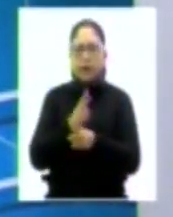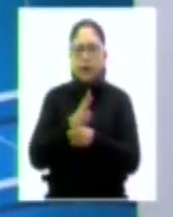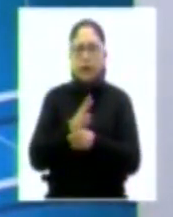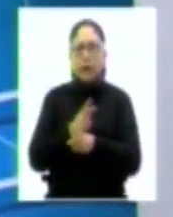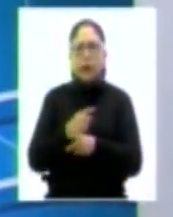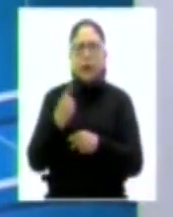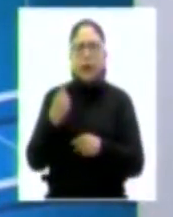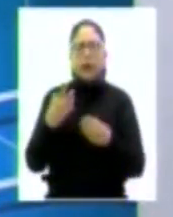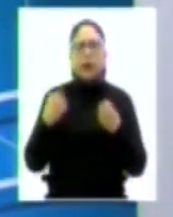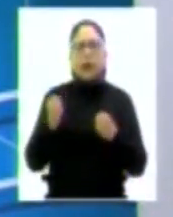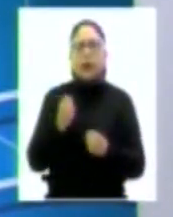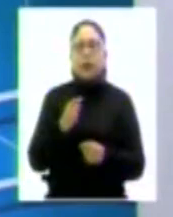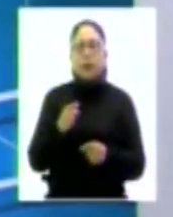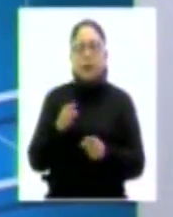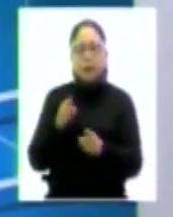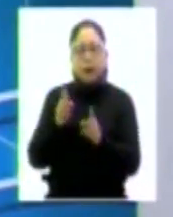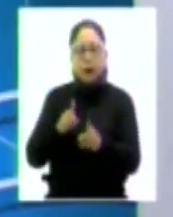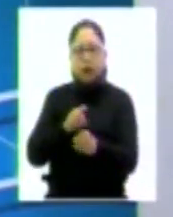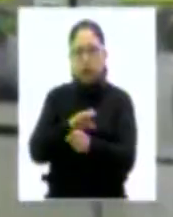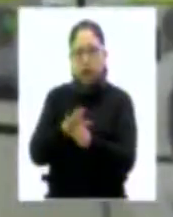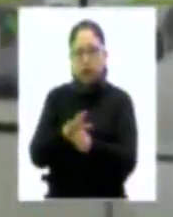aislamiento para pacientes con coronavirus.